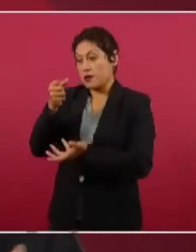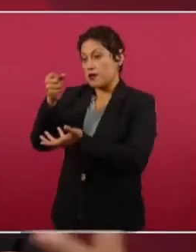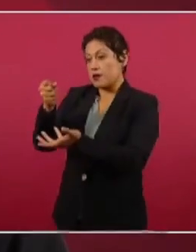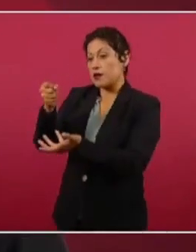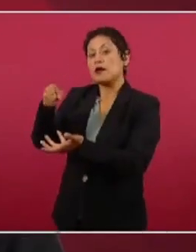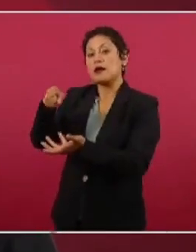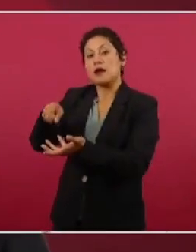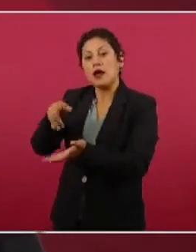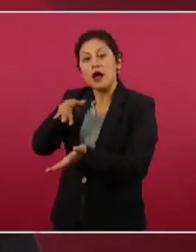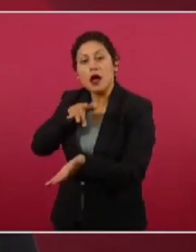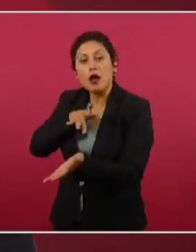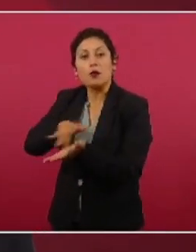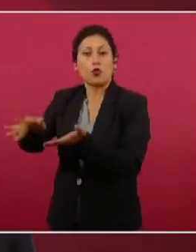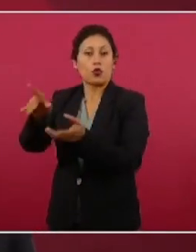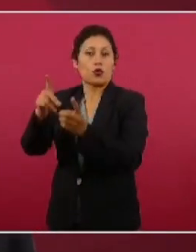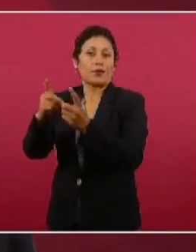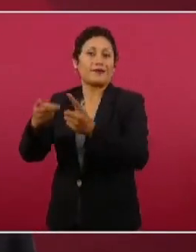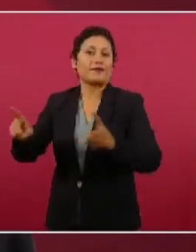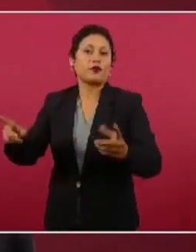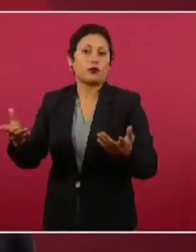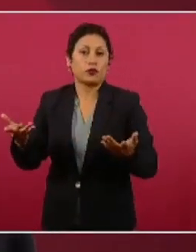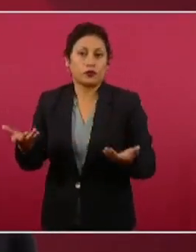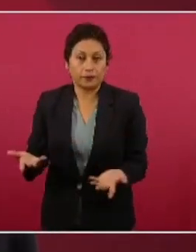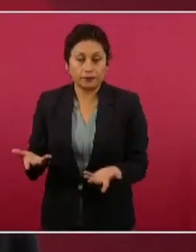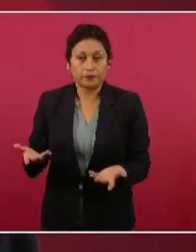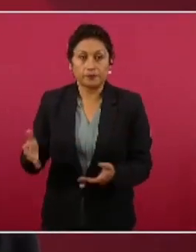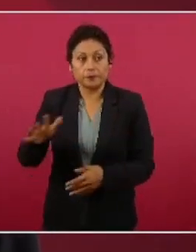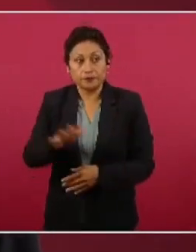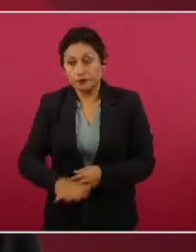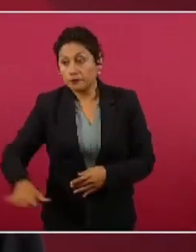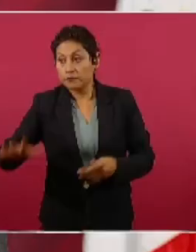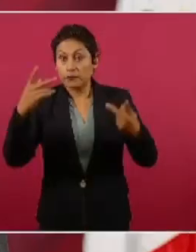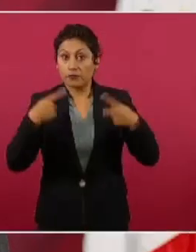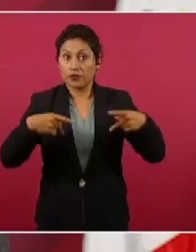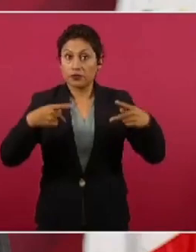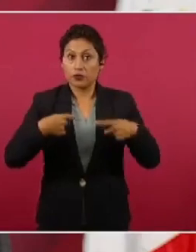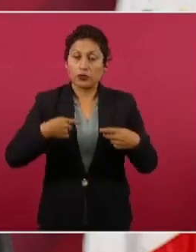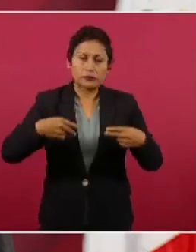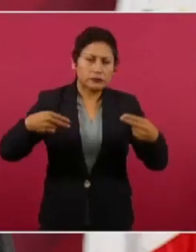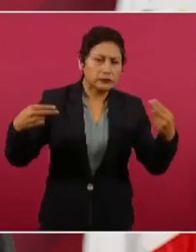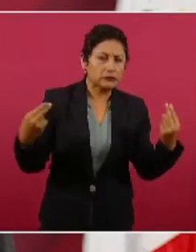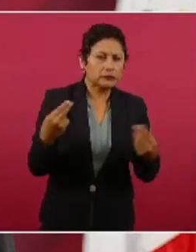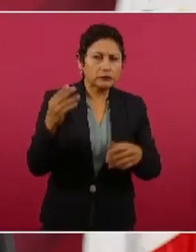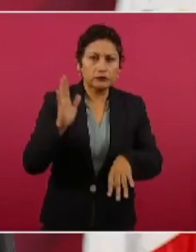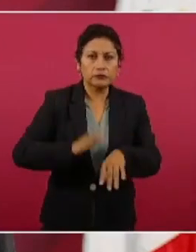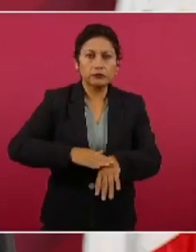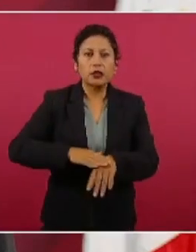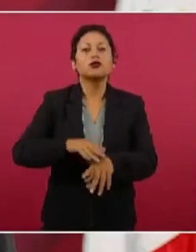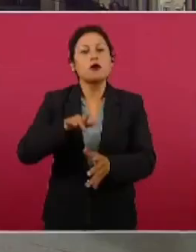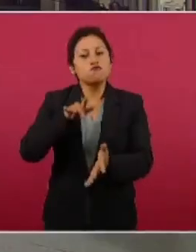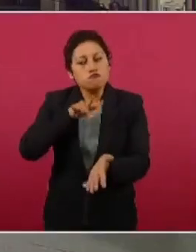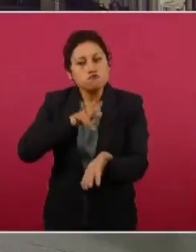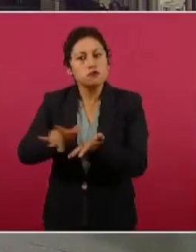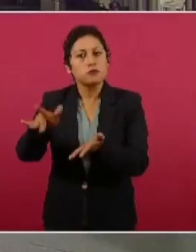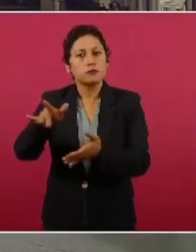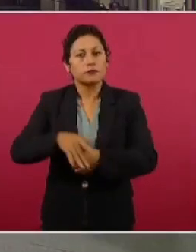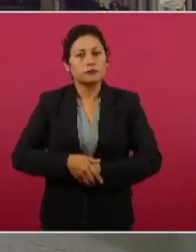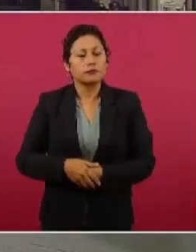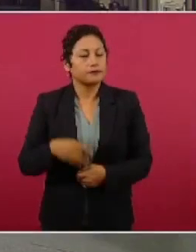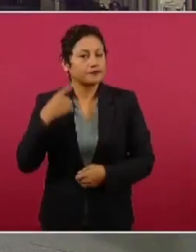entregar recursos a la gente más necesitada. ¿Ahorrar,